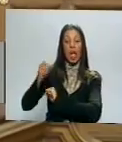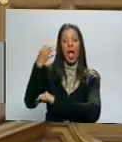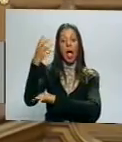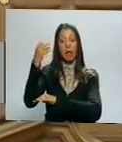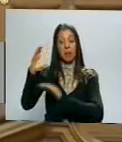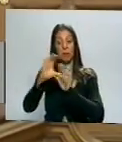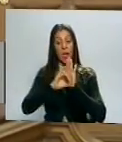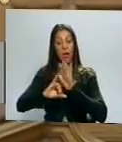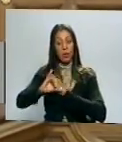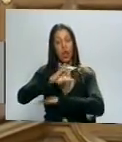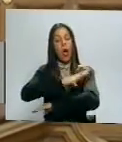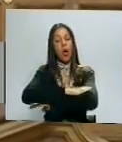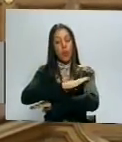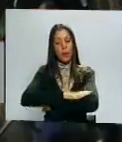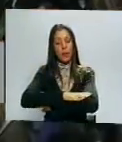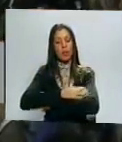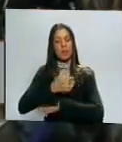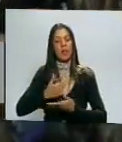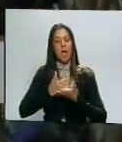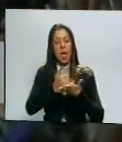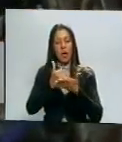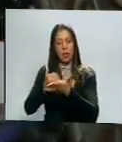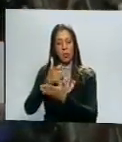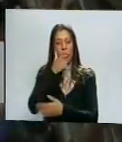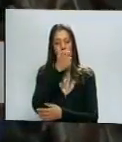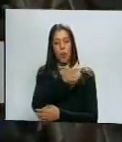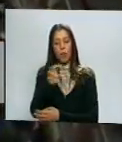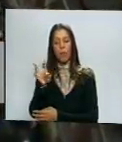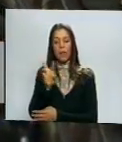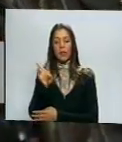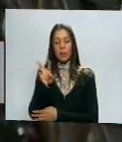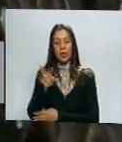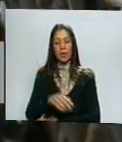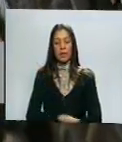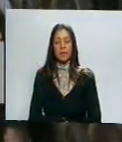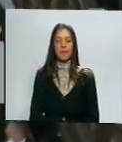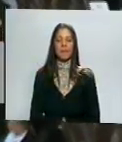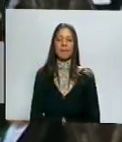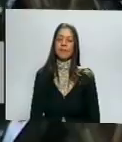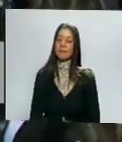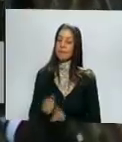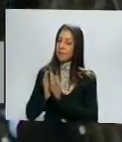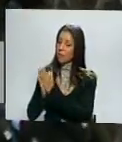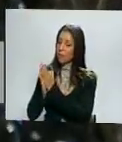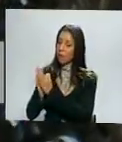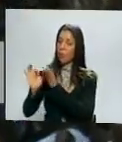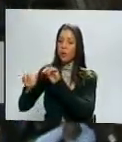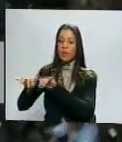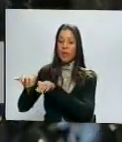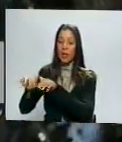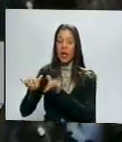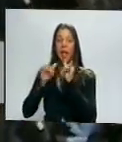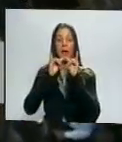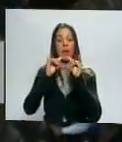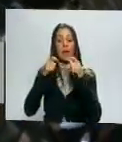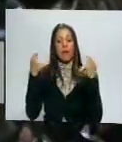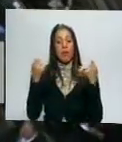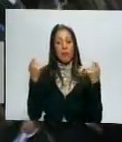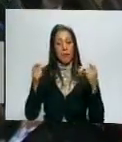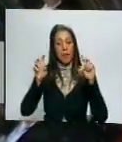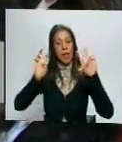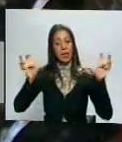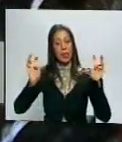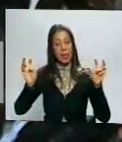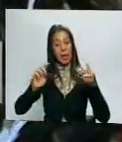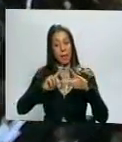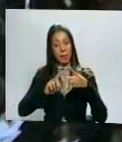Constituyente cumple con el pueblo de Venezuela. Ciudadano secretario, sírvase por favor informar el siguiente punto del orden